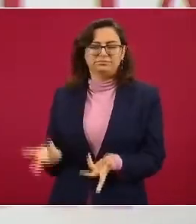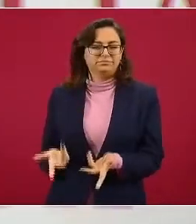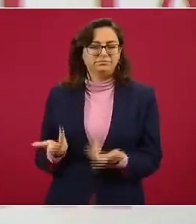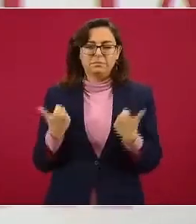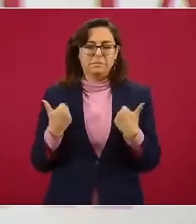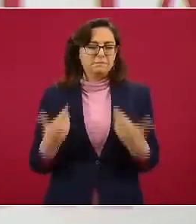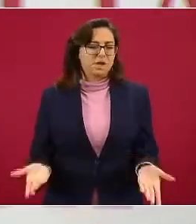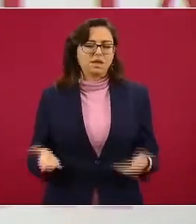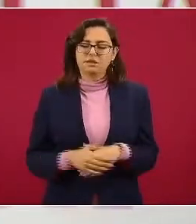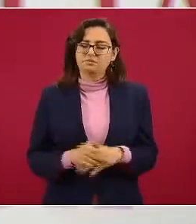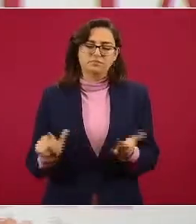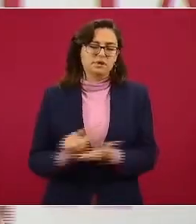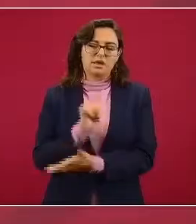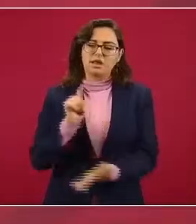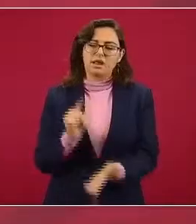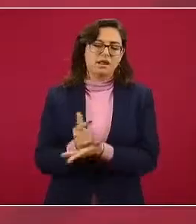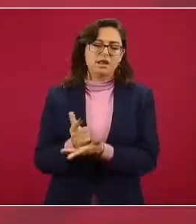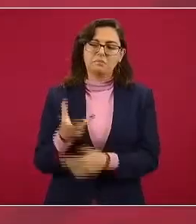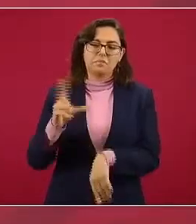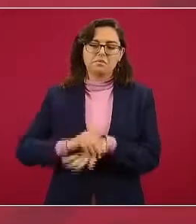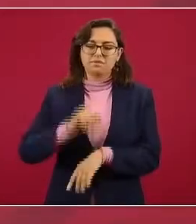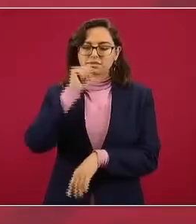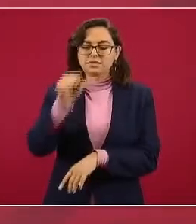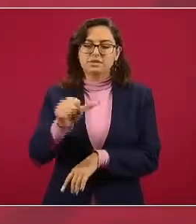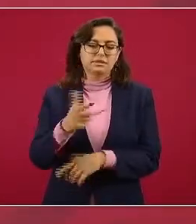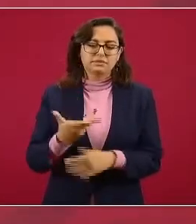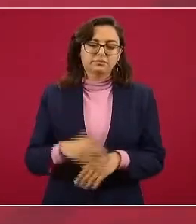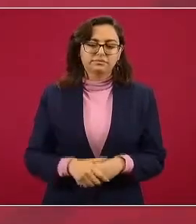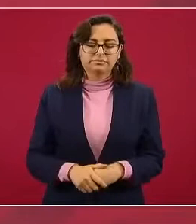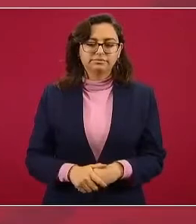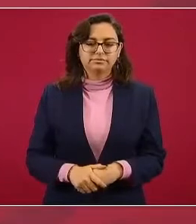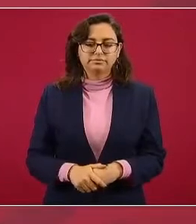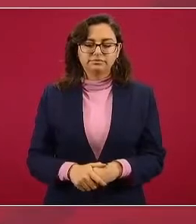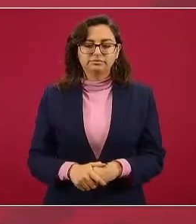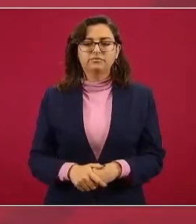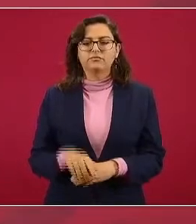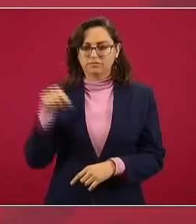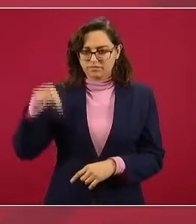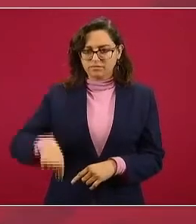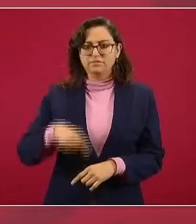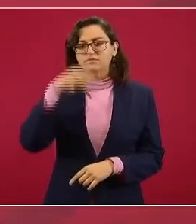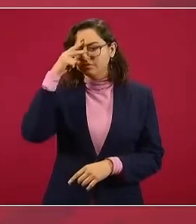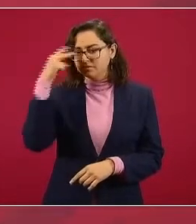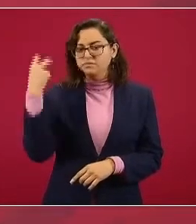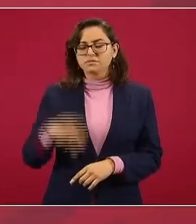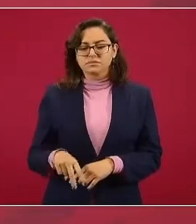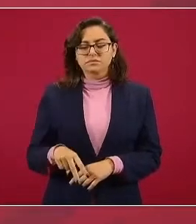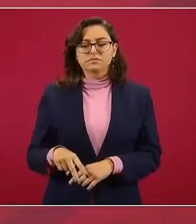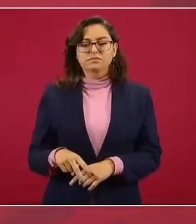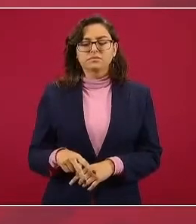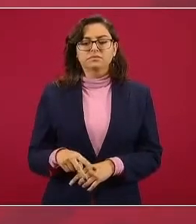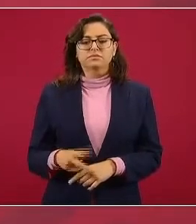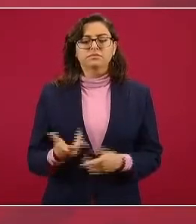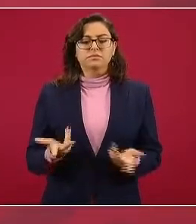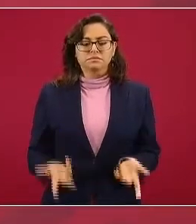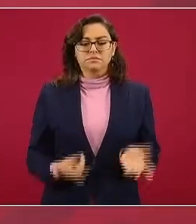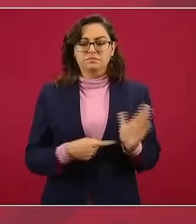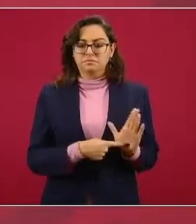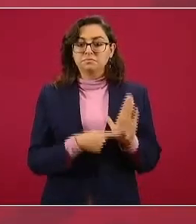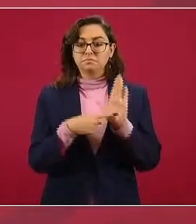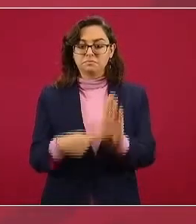la ley no te lo permitiría. No tendría sentido estratégico. México ahora está con la opinión pública